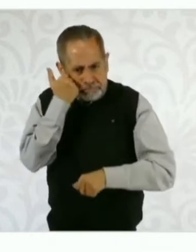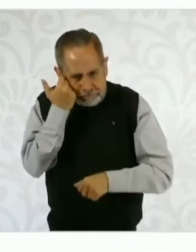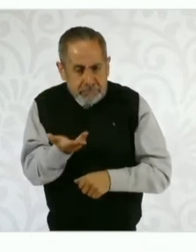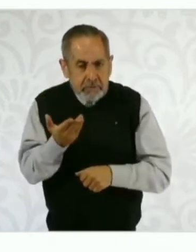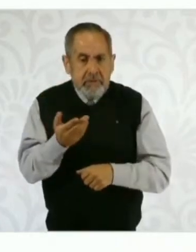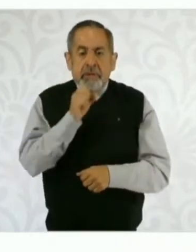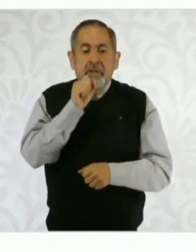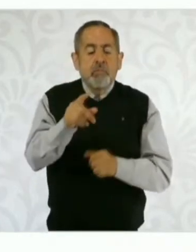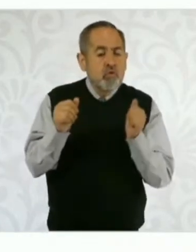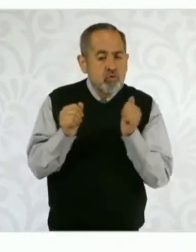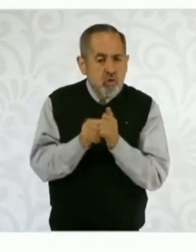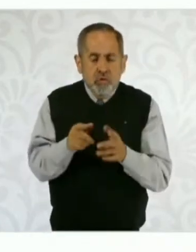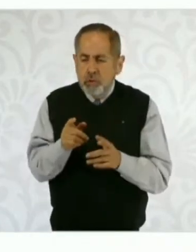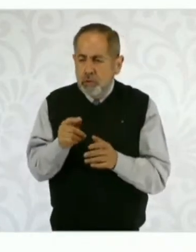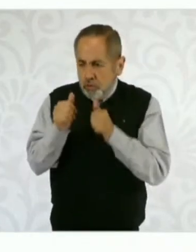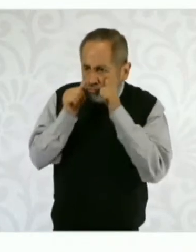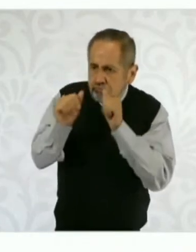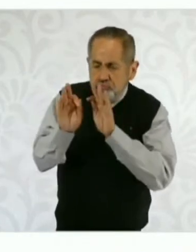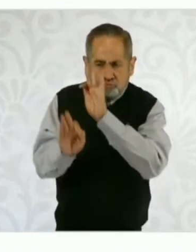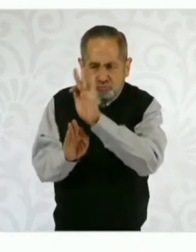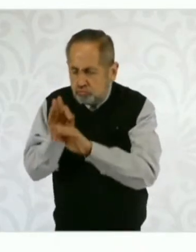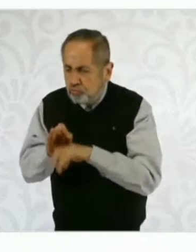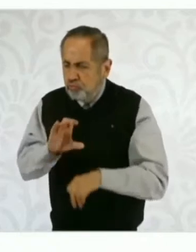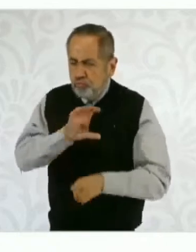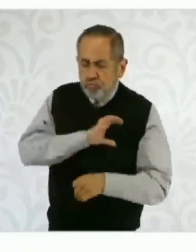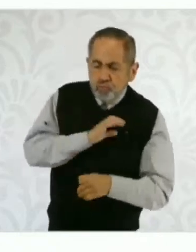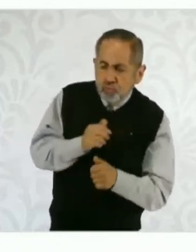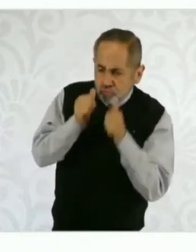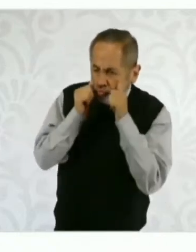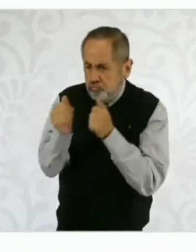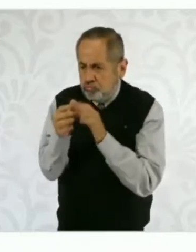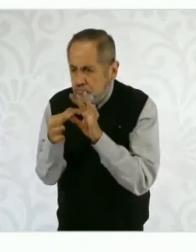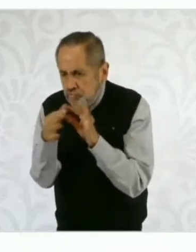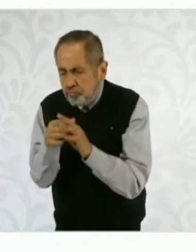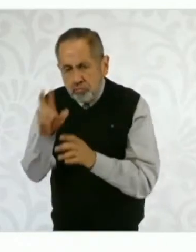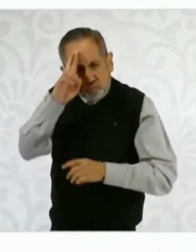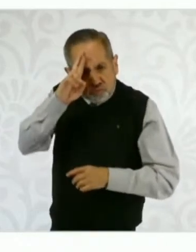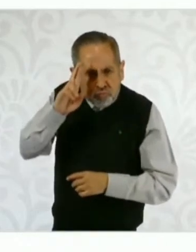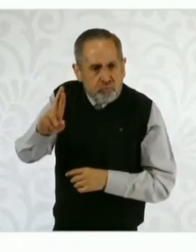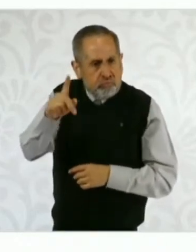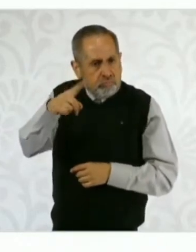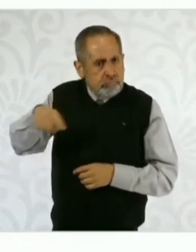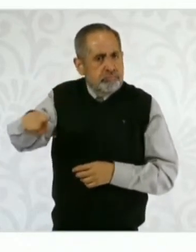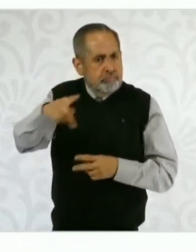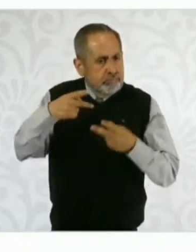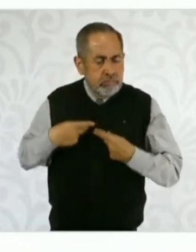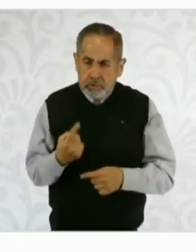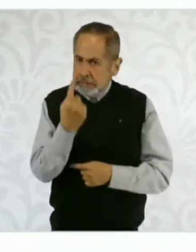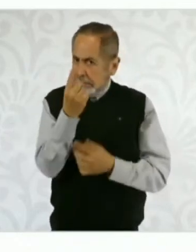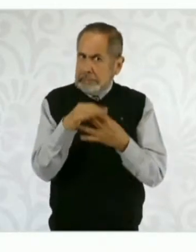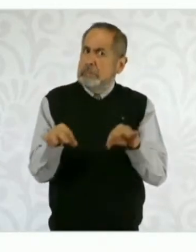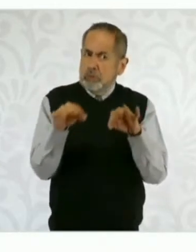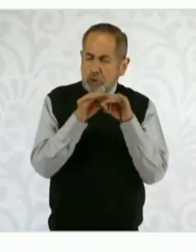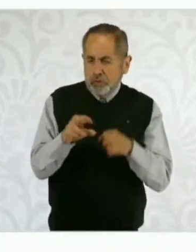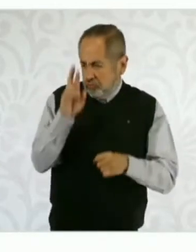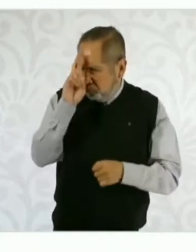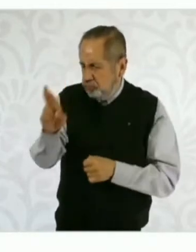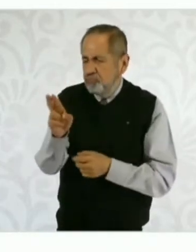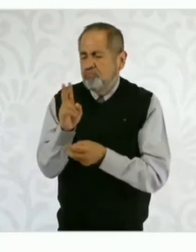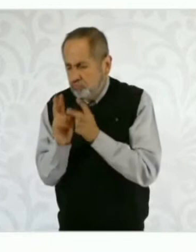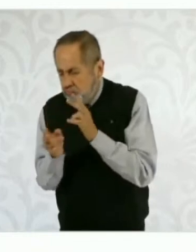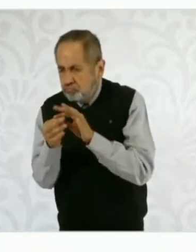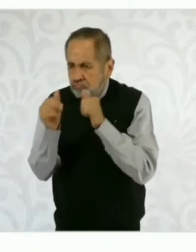la calidez en el trato a los derechohabientes. Este es un tema que nos interesa mucho